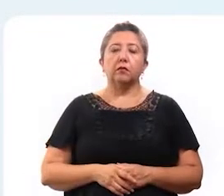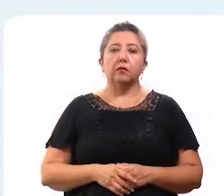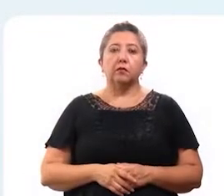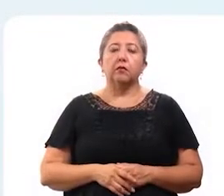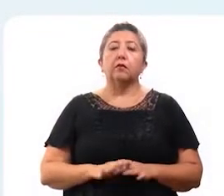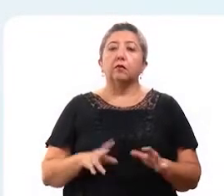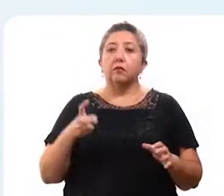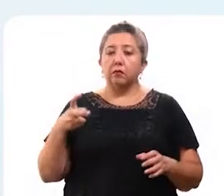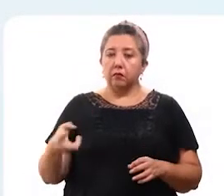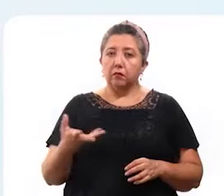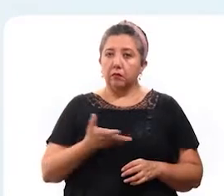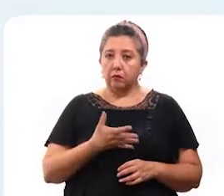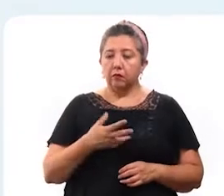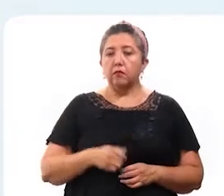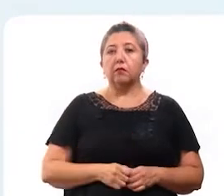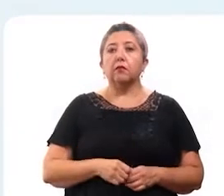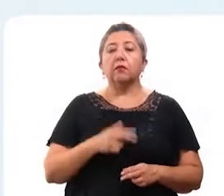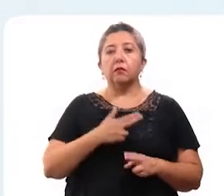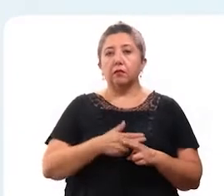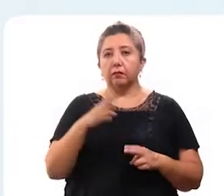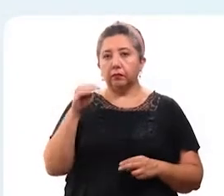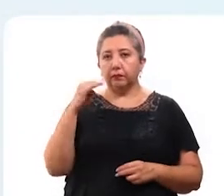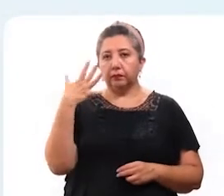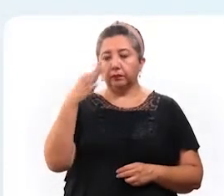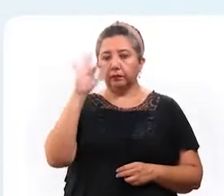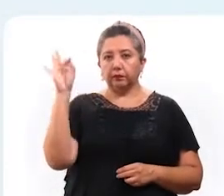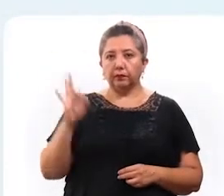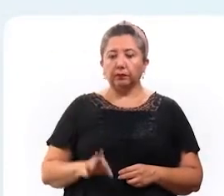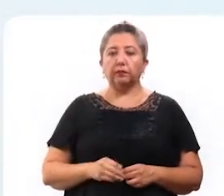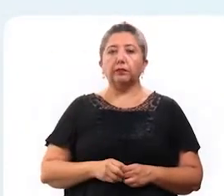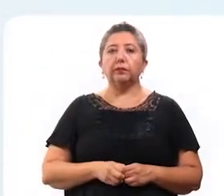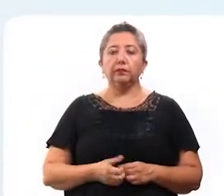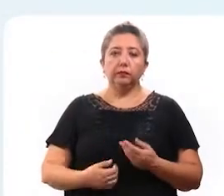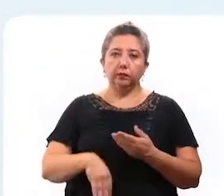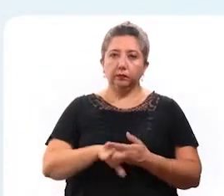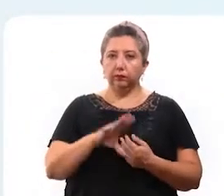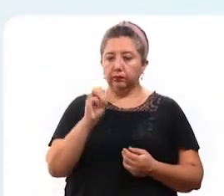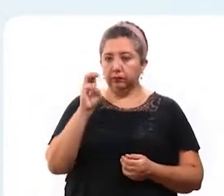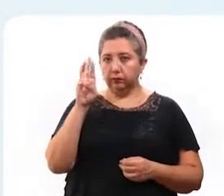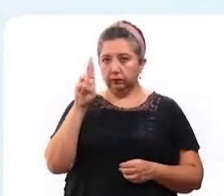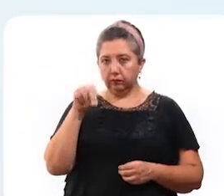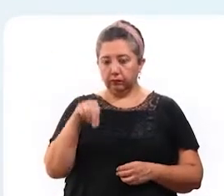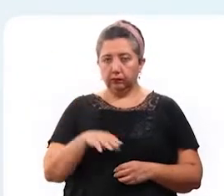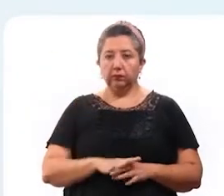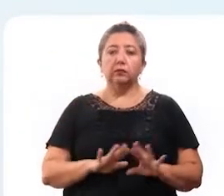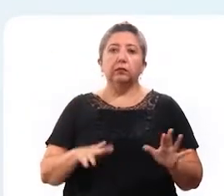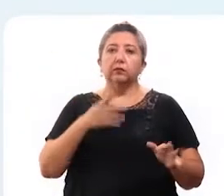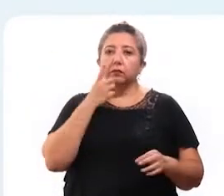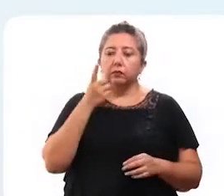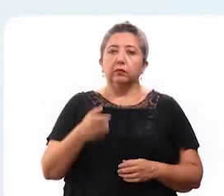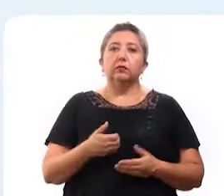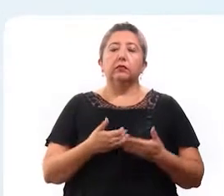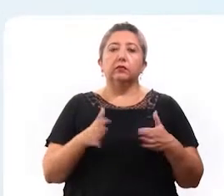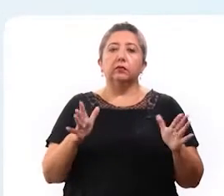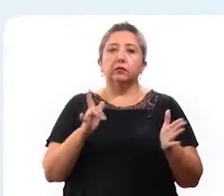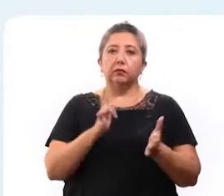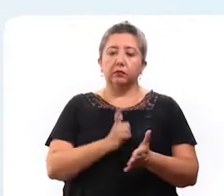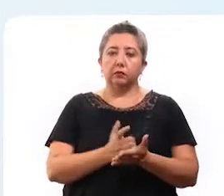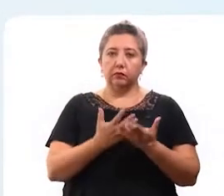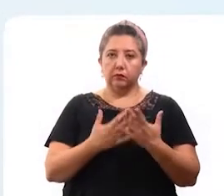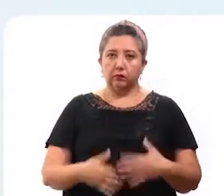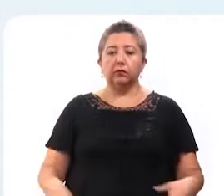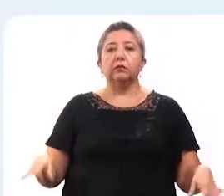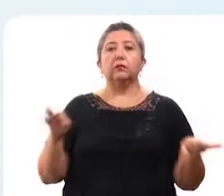KN95, ya que estos tienen una cobertura hasta del 95% contra Omicron. Como se ha señalado, en la